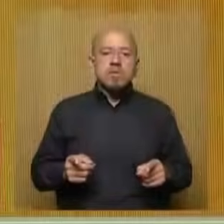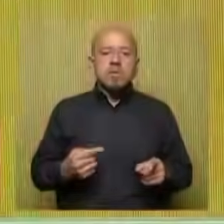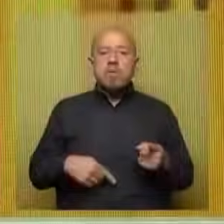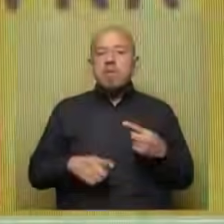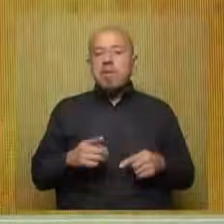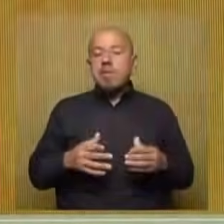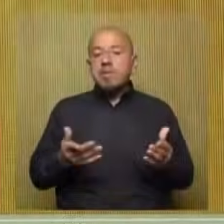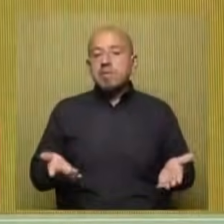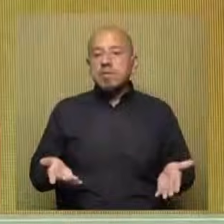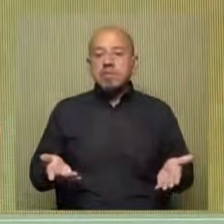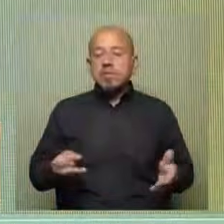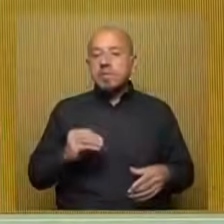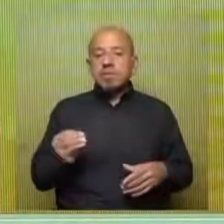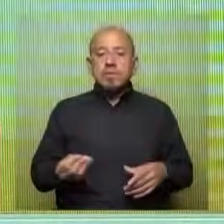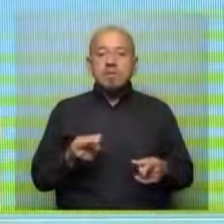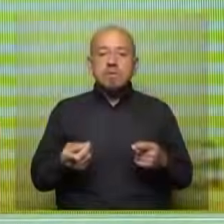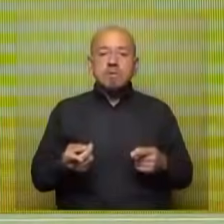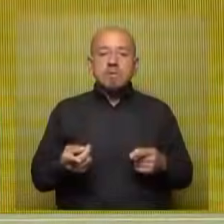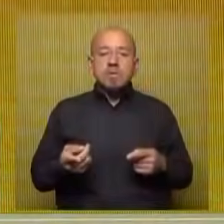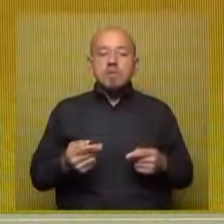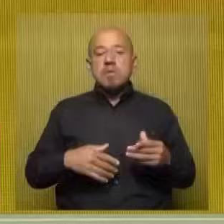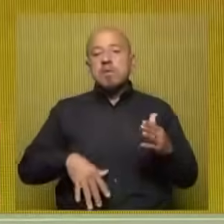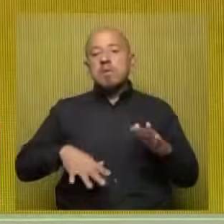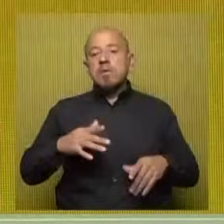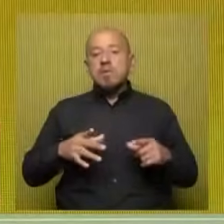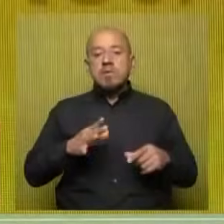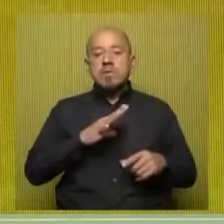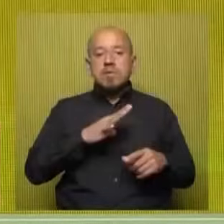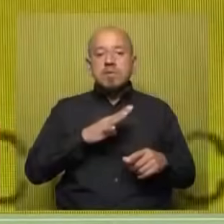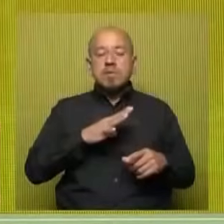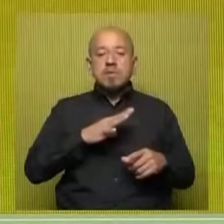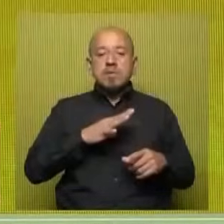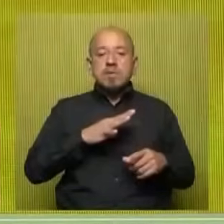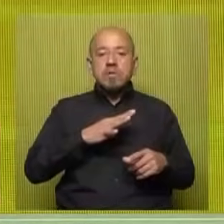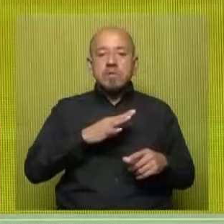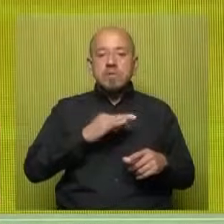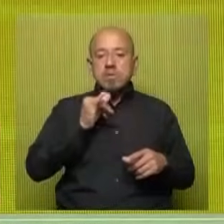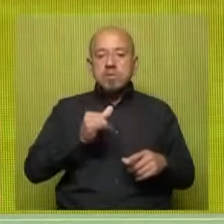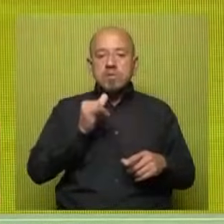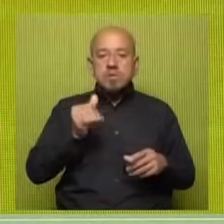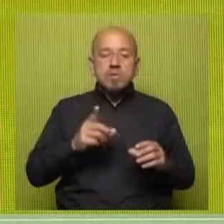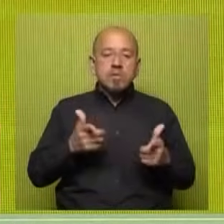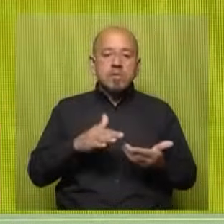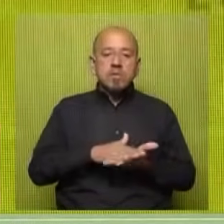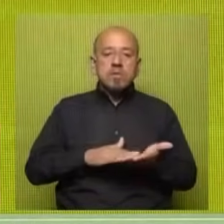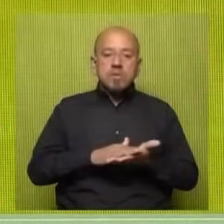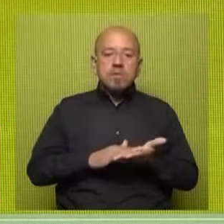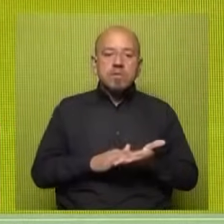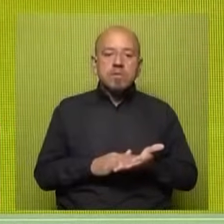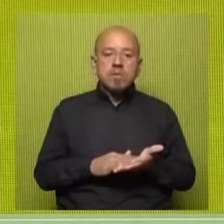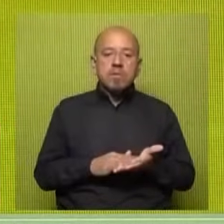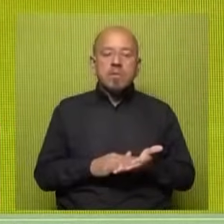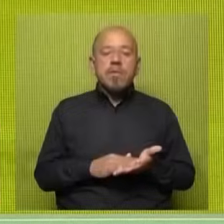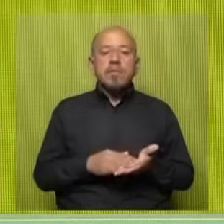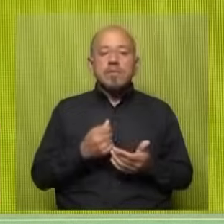y se pierden elecciones. Y a veces hay un muy buen relato vacío de acciones.